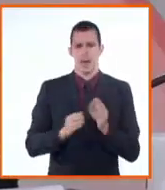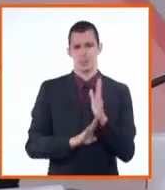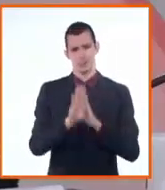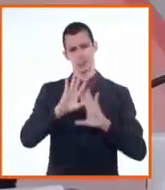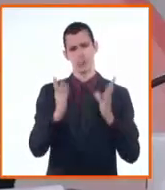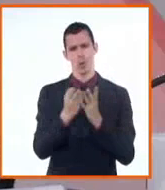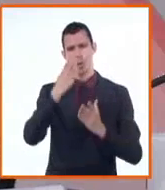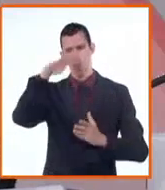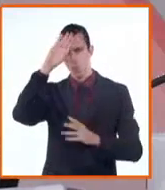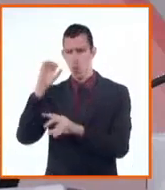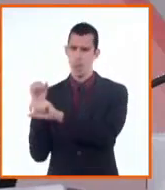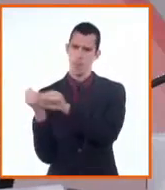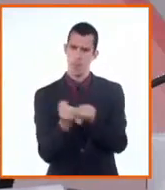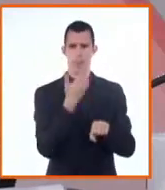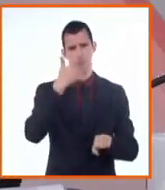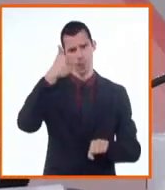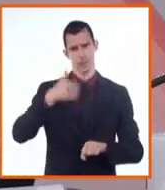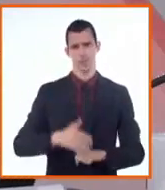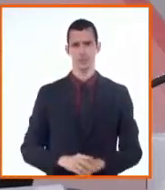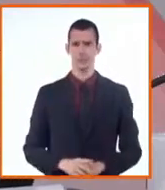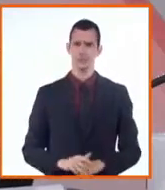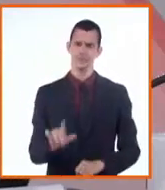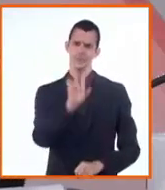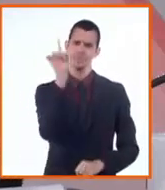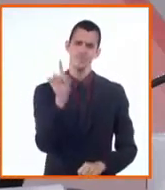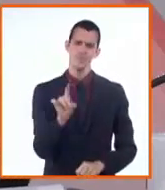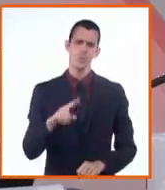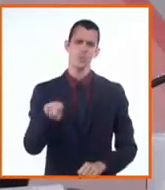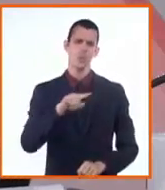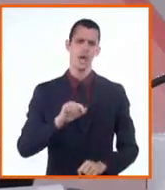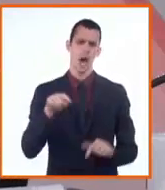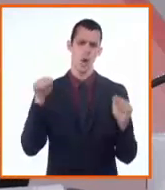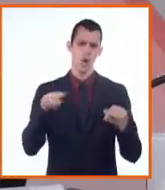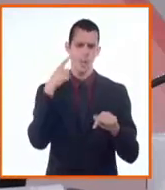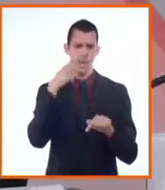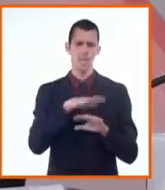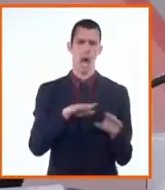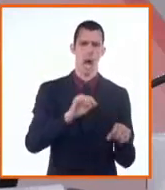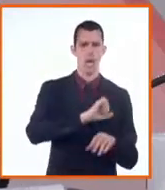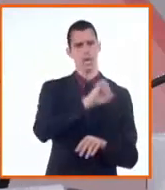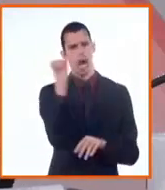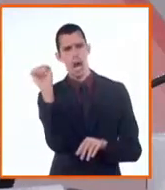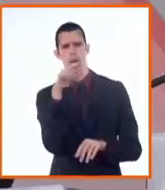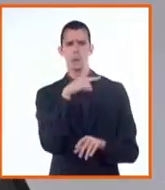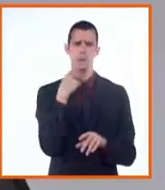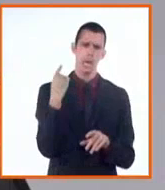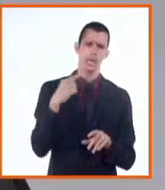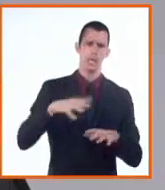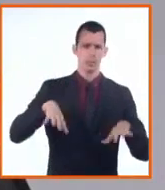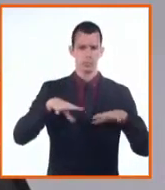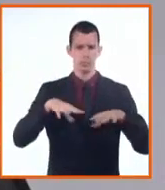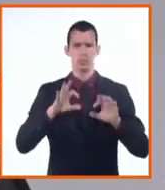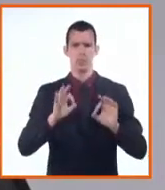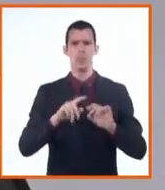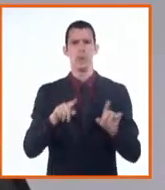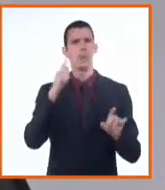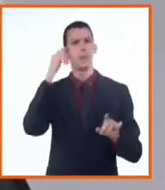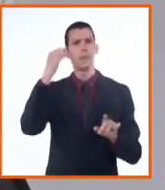del clásico alienta impulsa la estrategia integral de desarrollo del béisbol